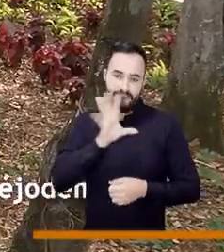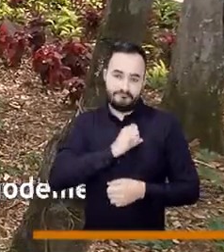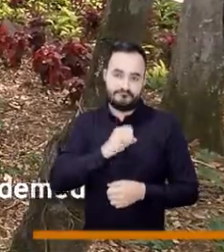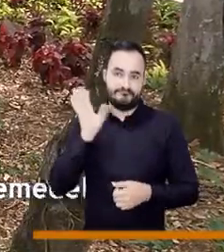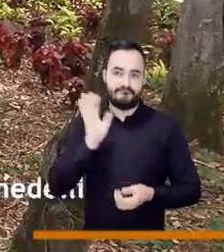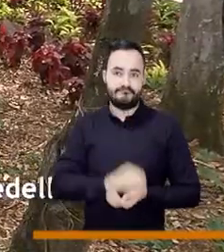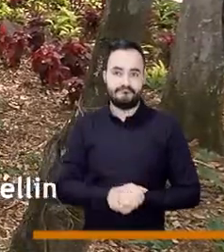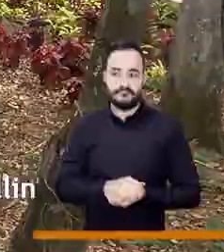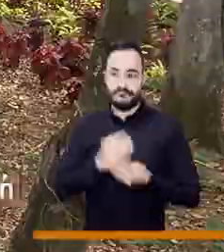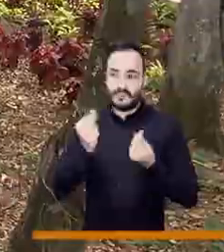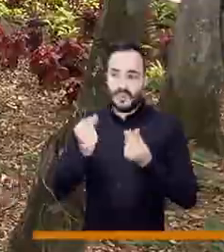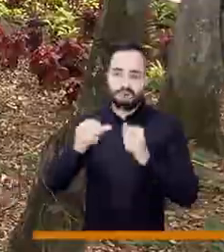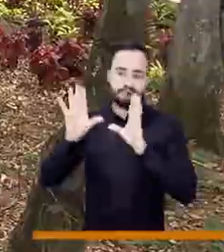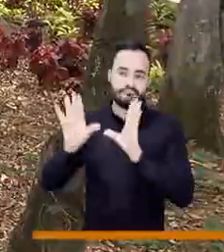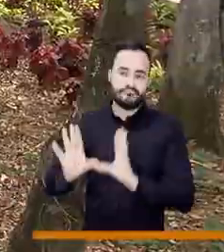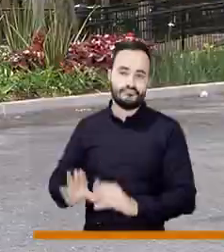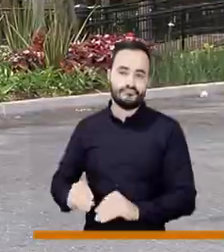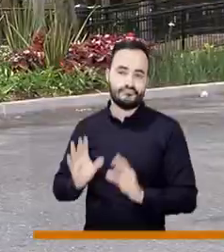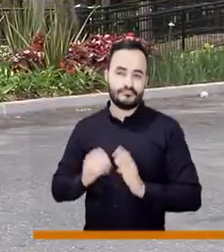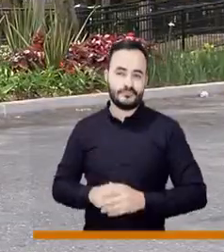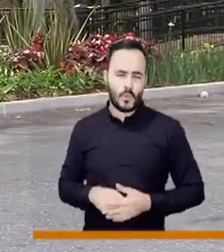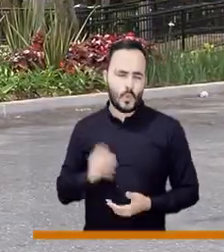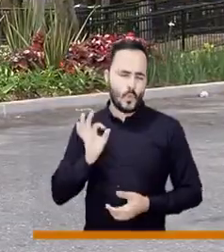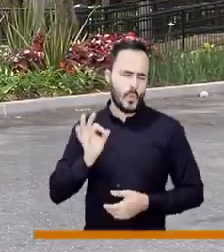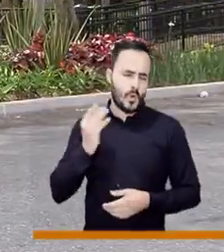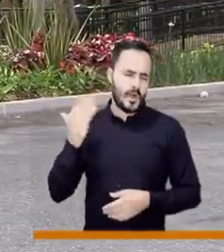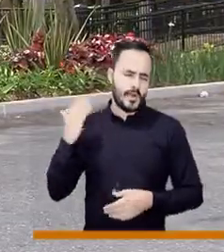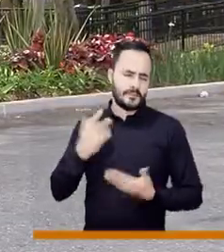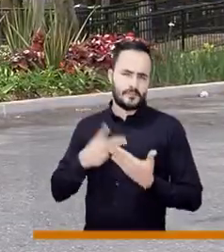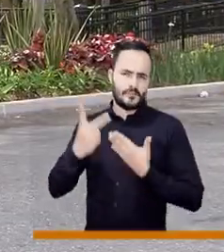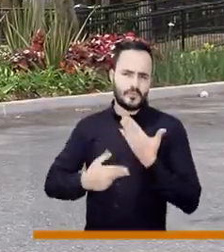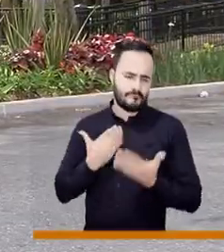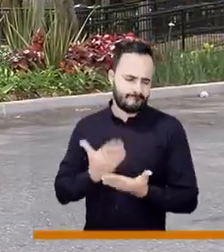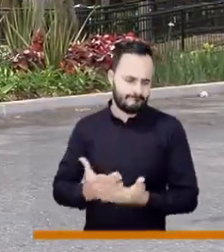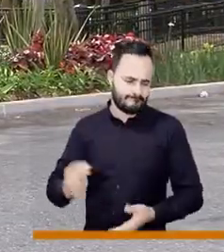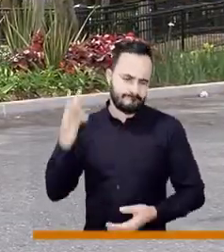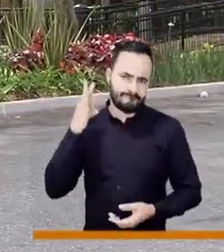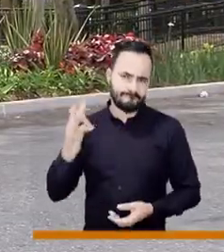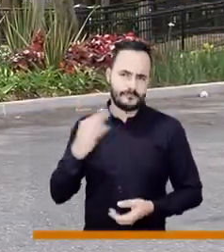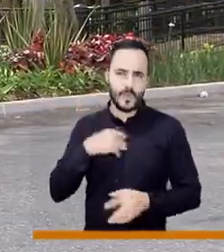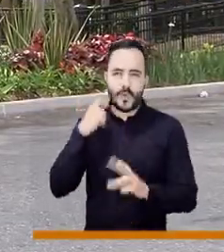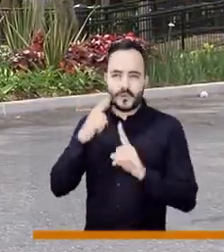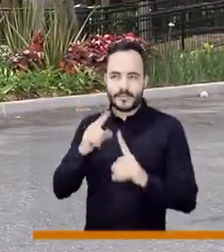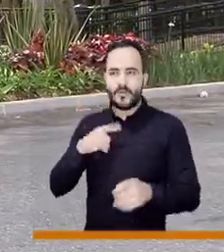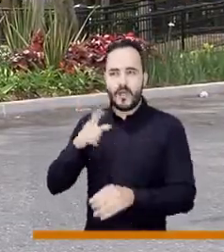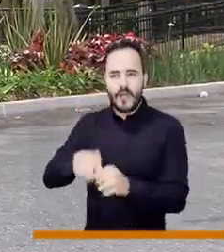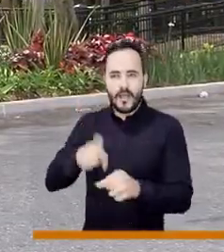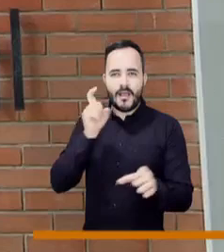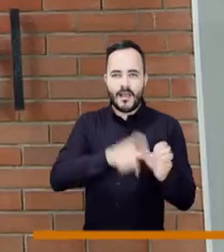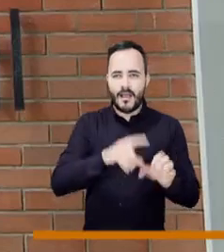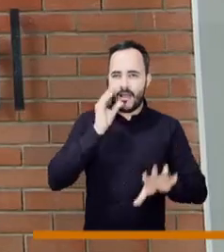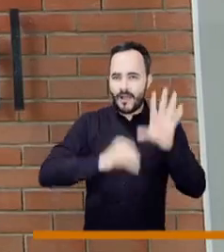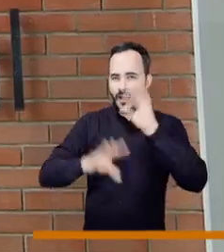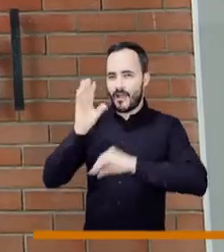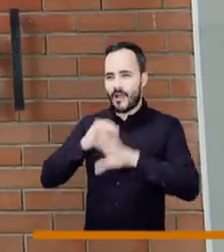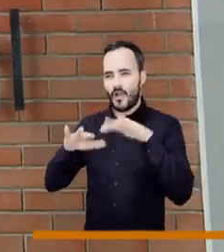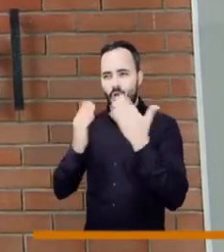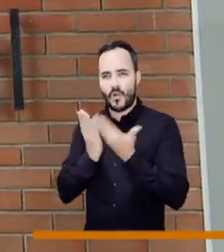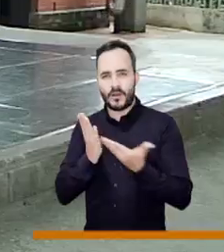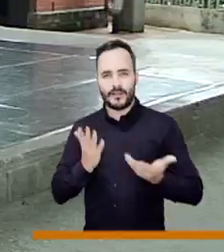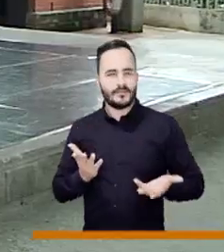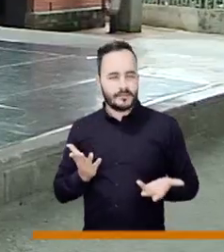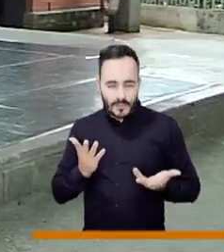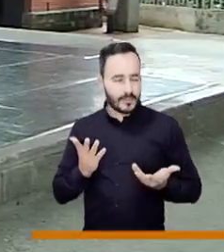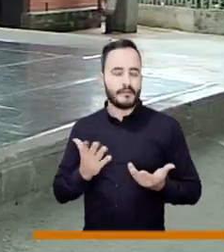dejaron acabar, la dejaron sin recursos, y era una alternativa propicia para que muchos estudiantes llegaran a las aulas de sus